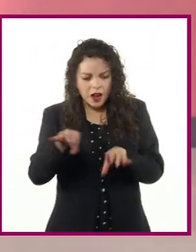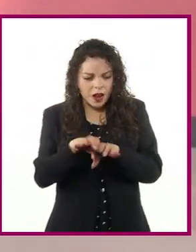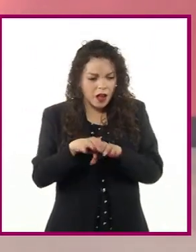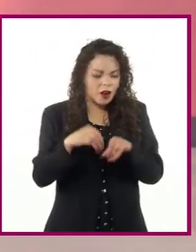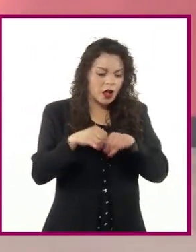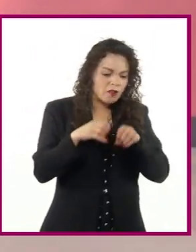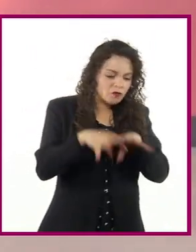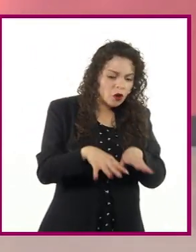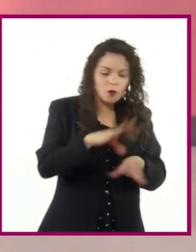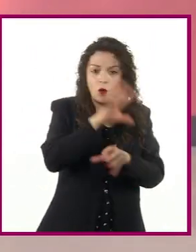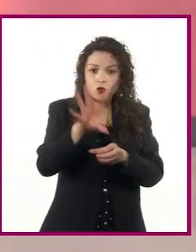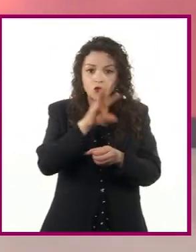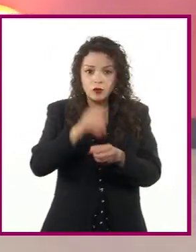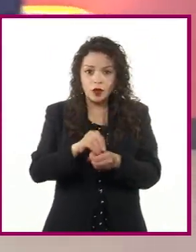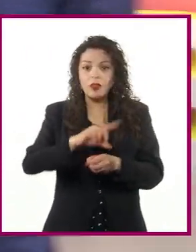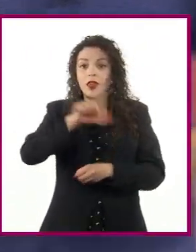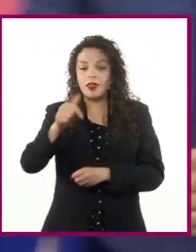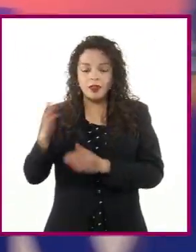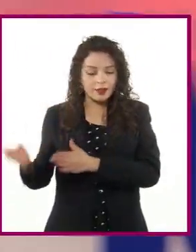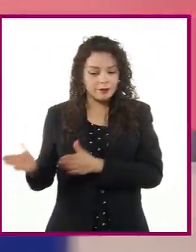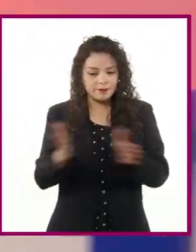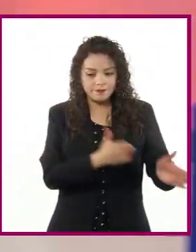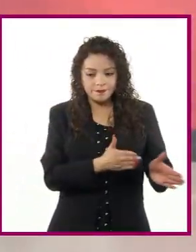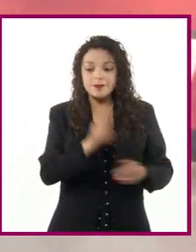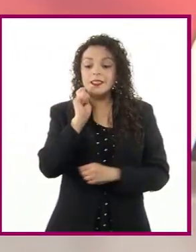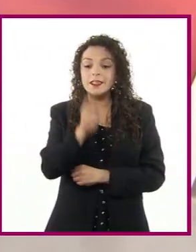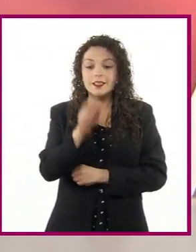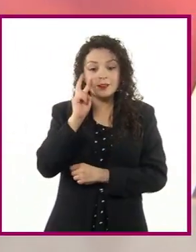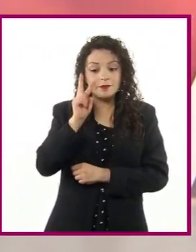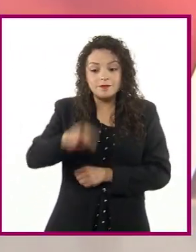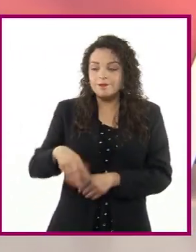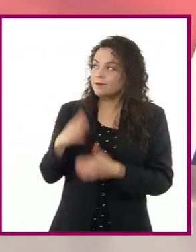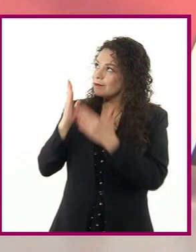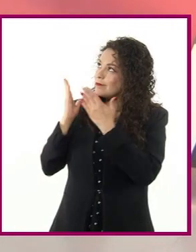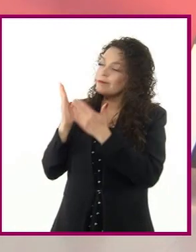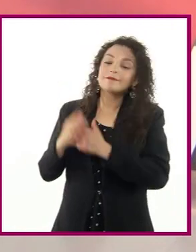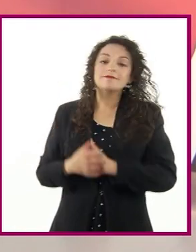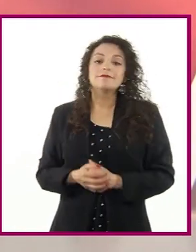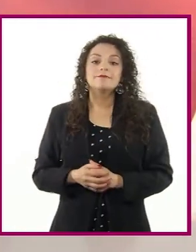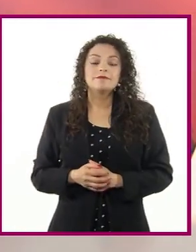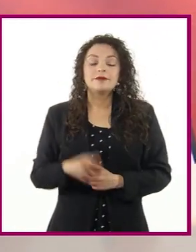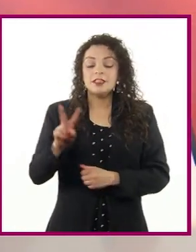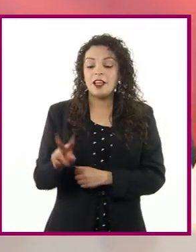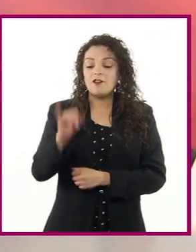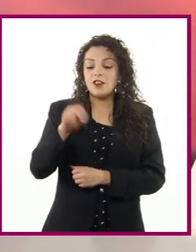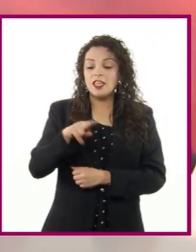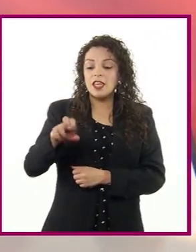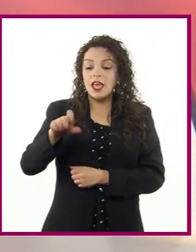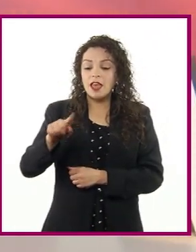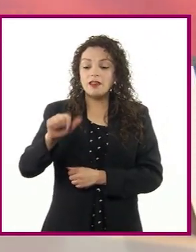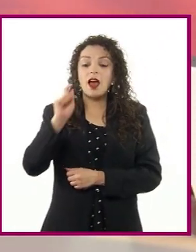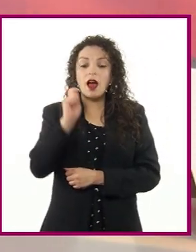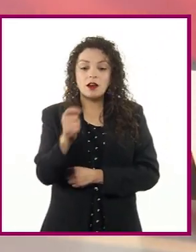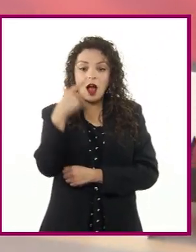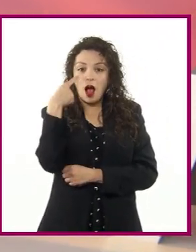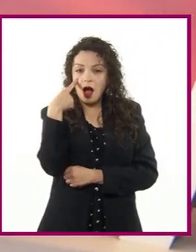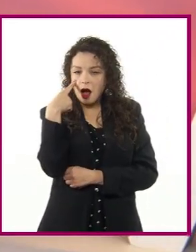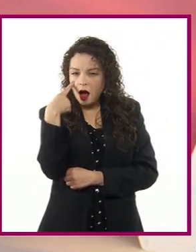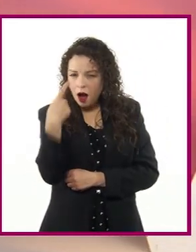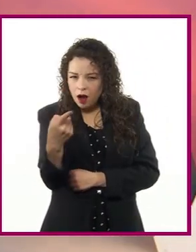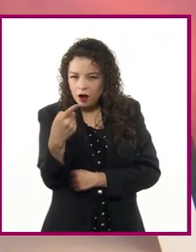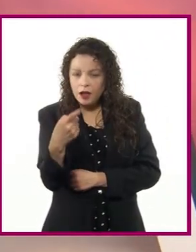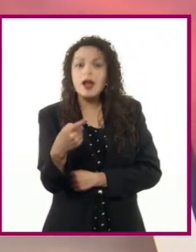contenido, pasemos a lo siguiente. La revisión de las viñetas consiste en observar que